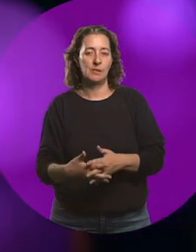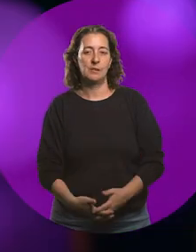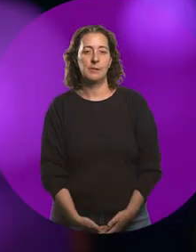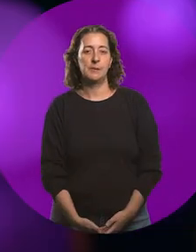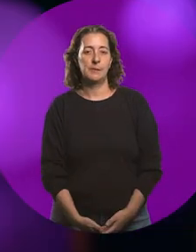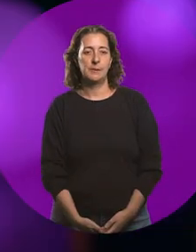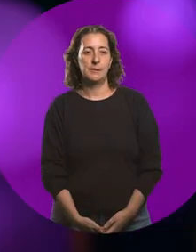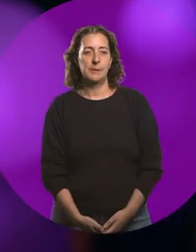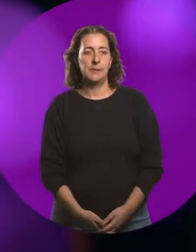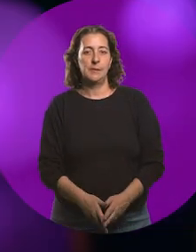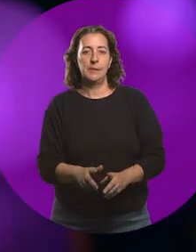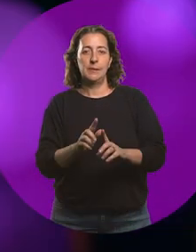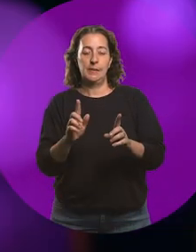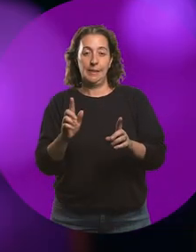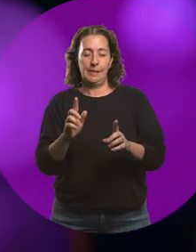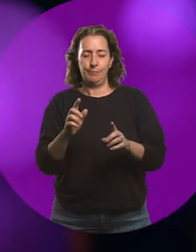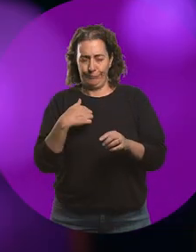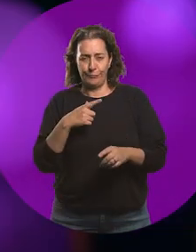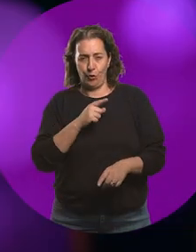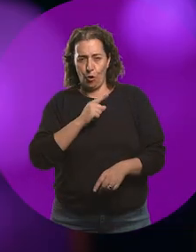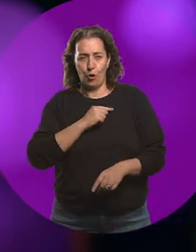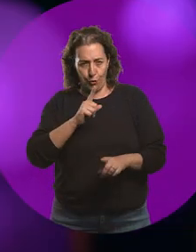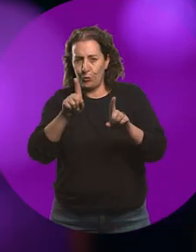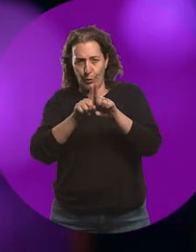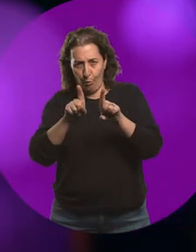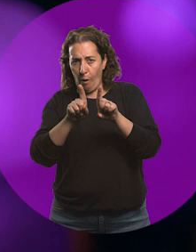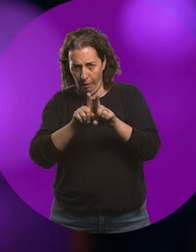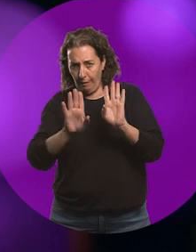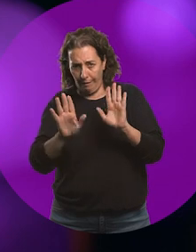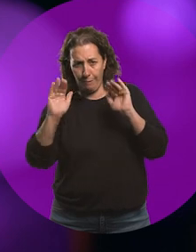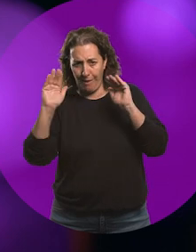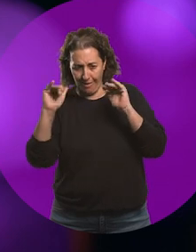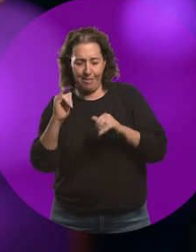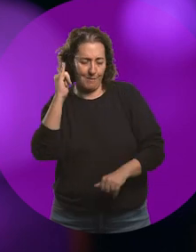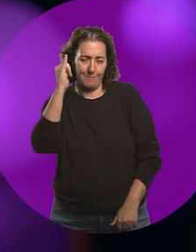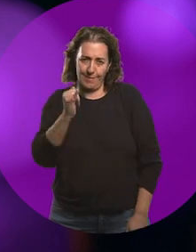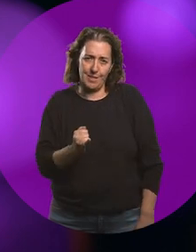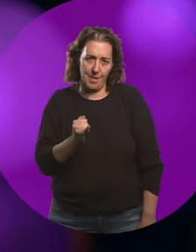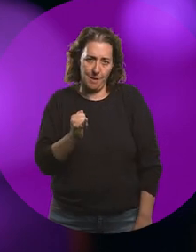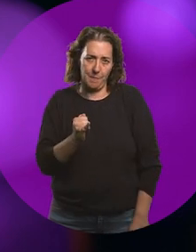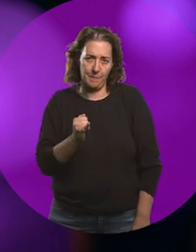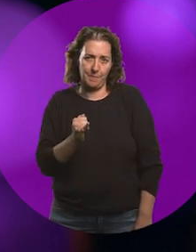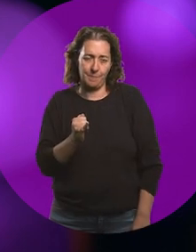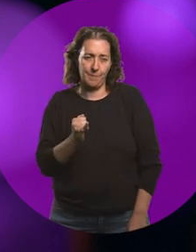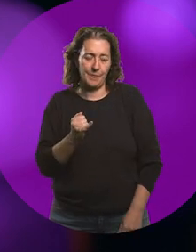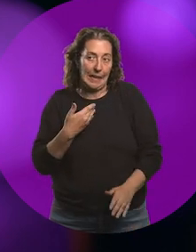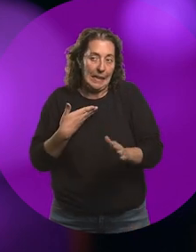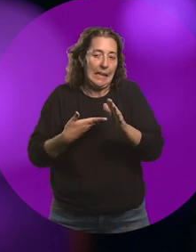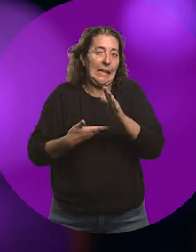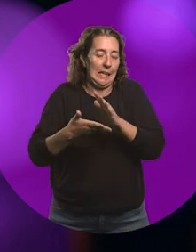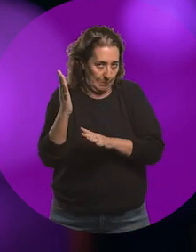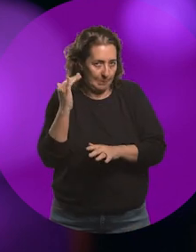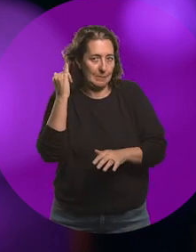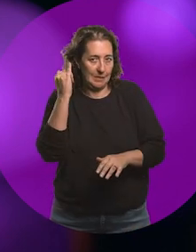No significó que fuera menos doloroso, ¿no? O esa despedida, ese desprendimiento, no sé,